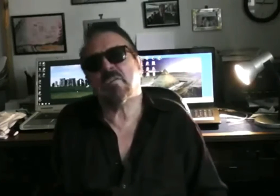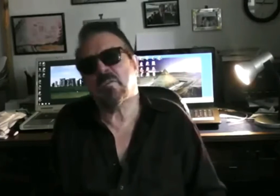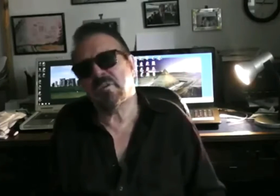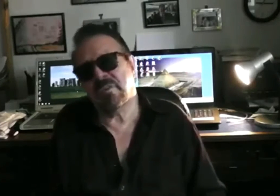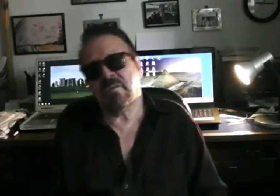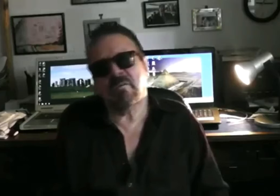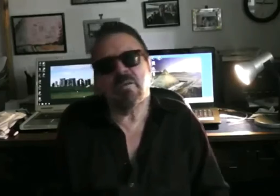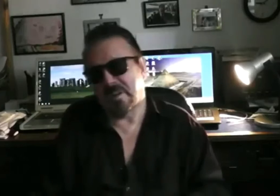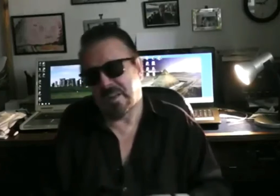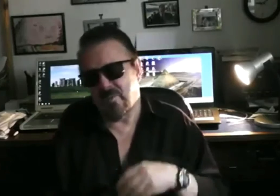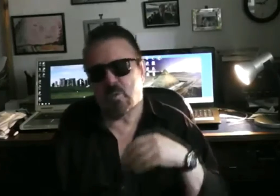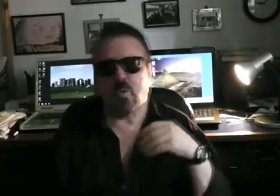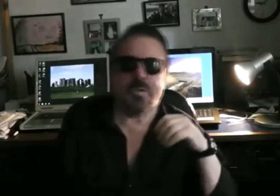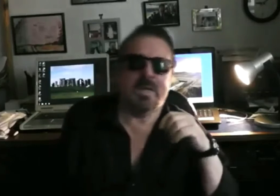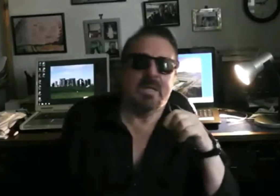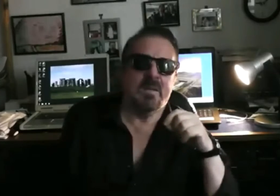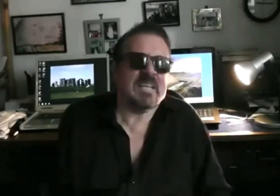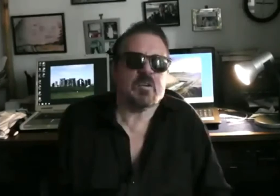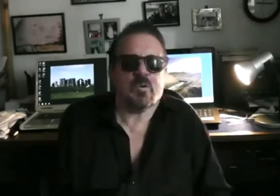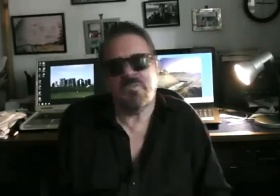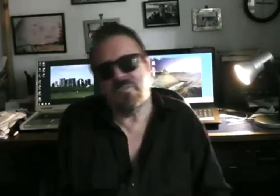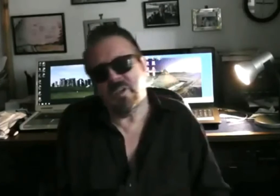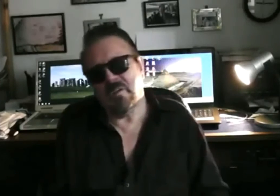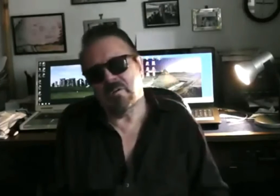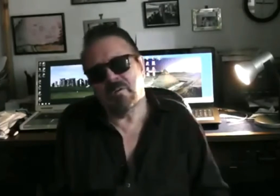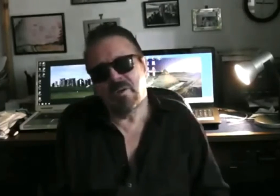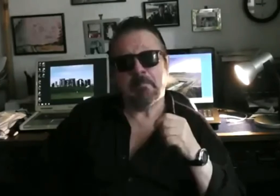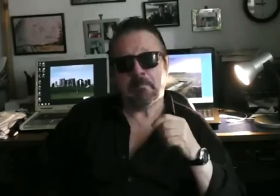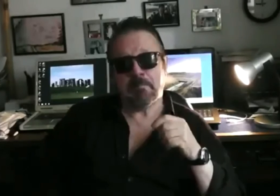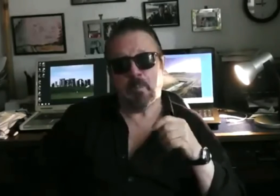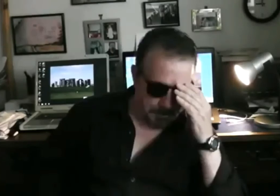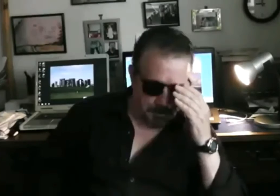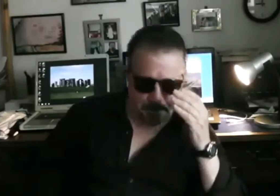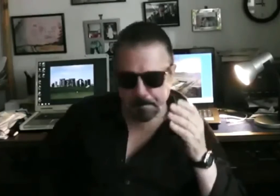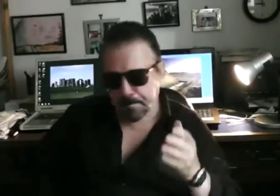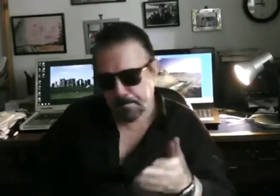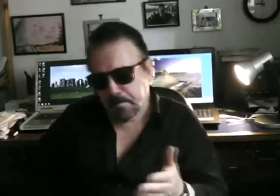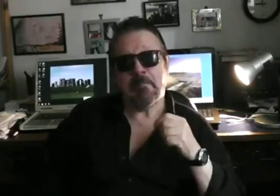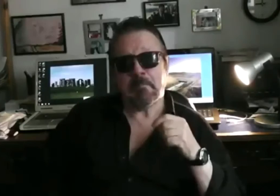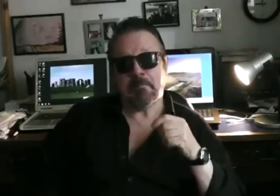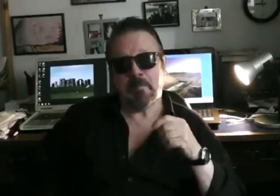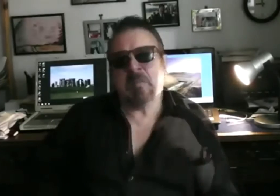es terrorífico, gentuza, terrorífico.